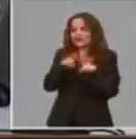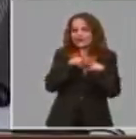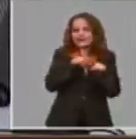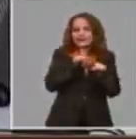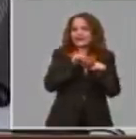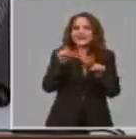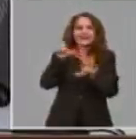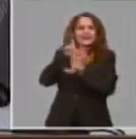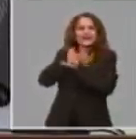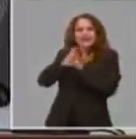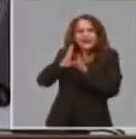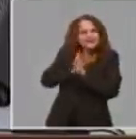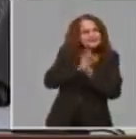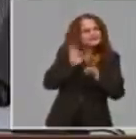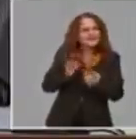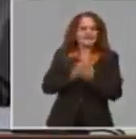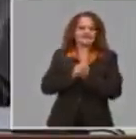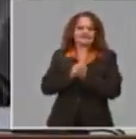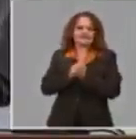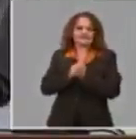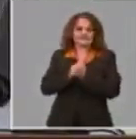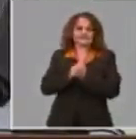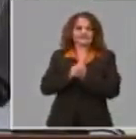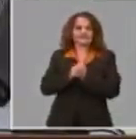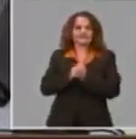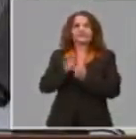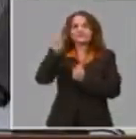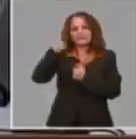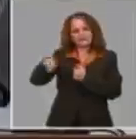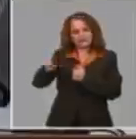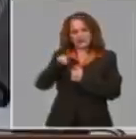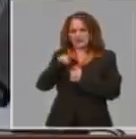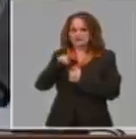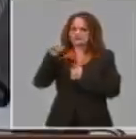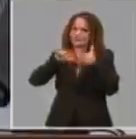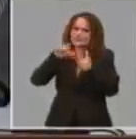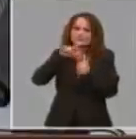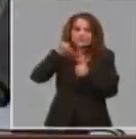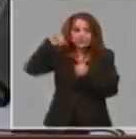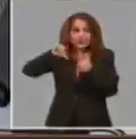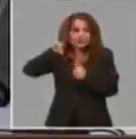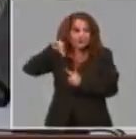alejar a estas personas de esas conductas en las que han incluido